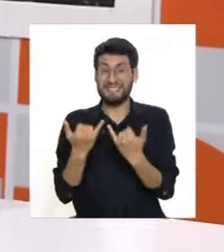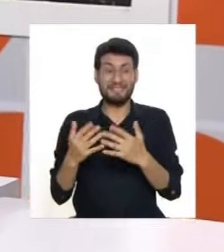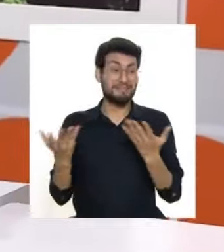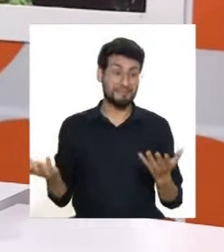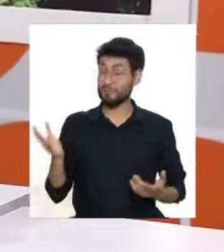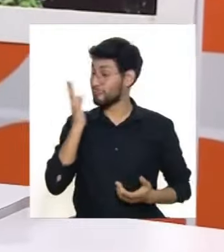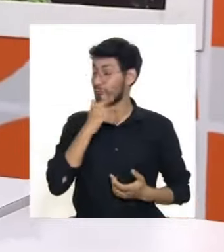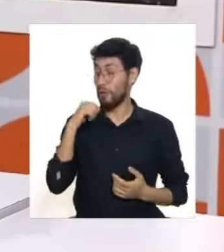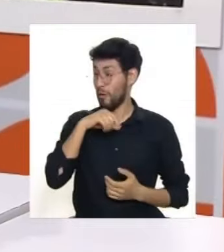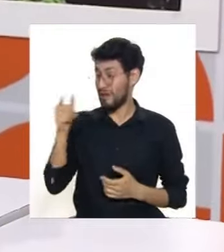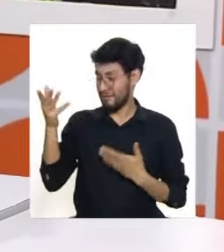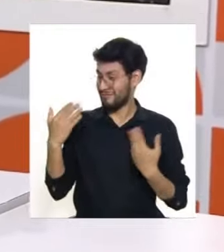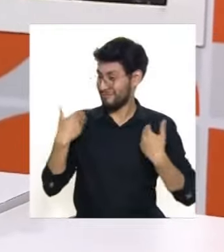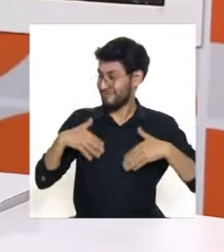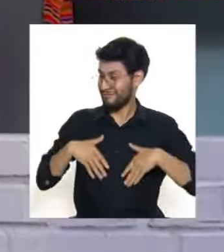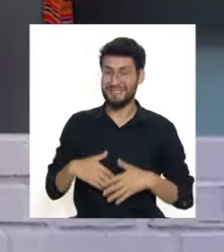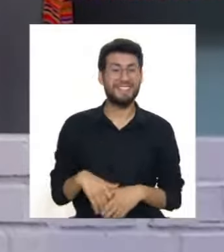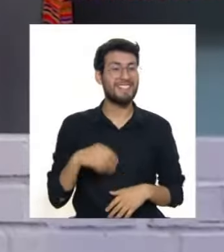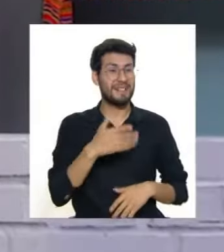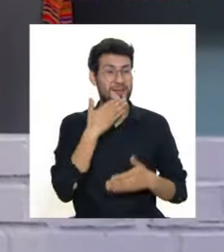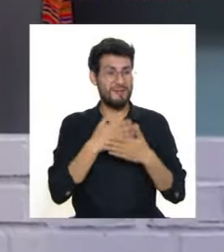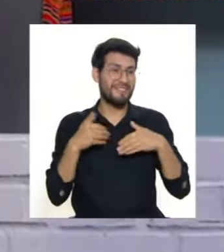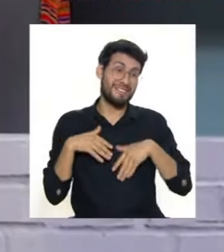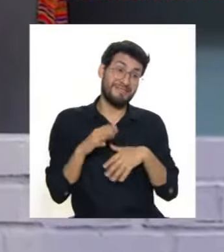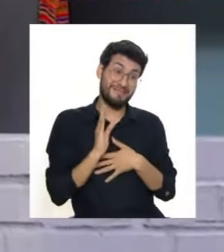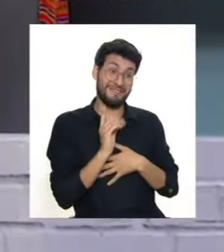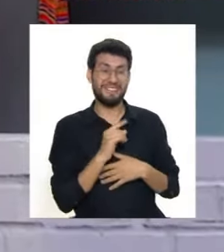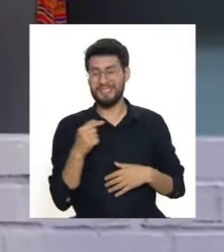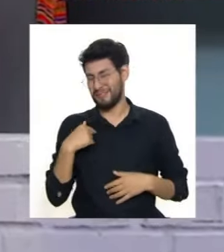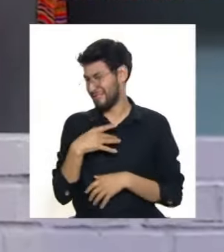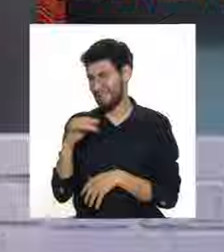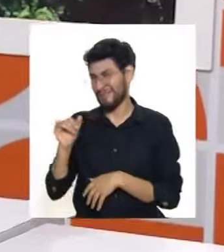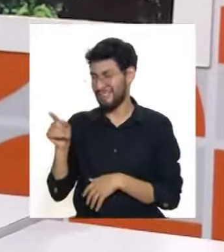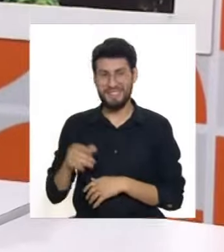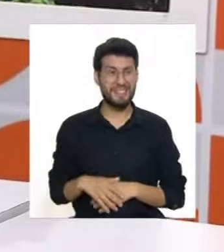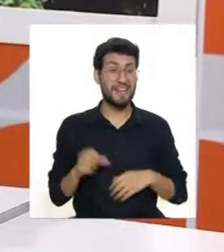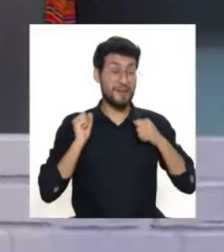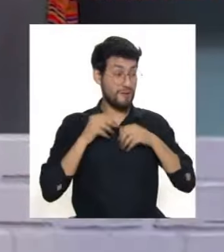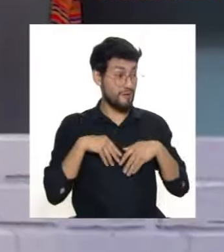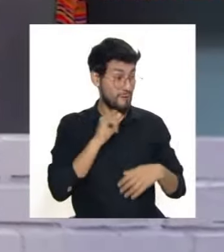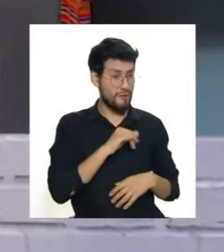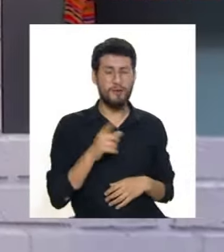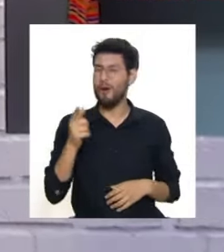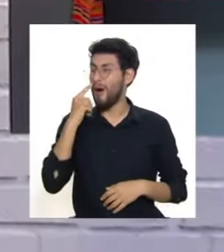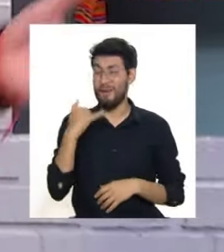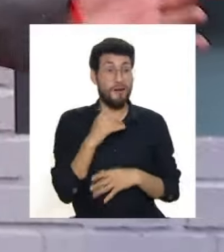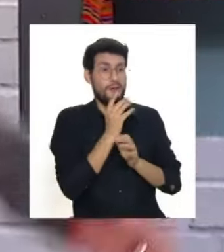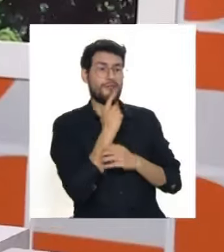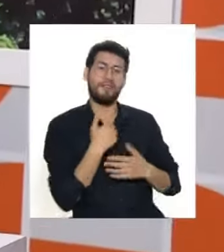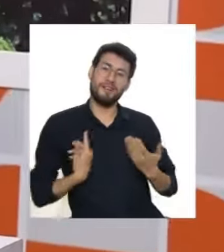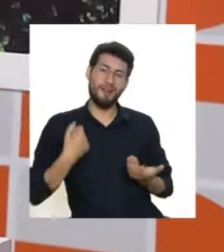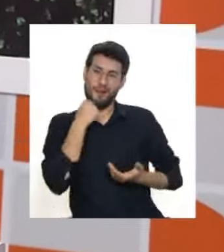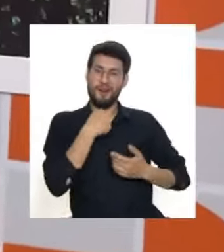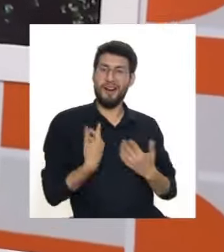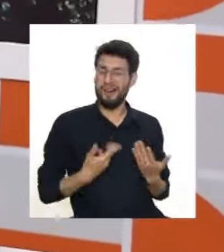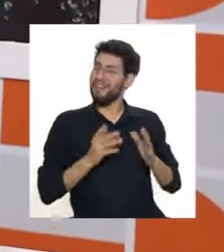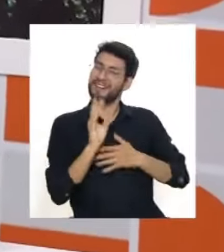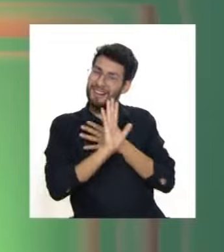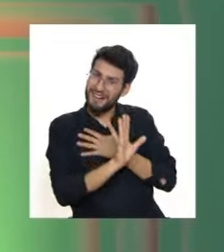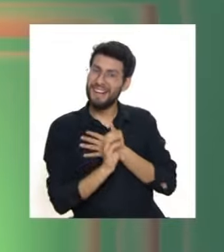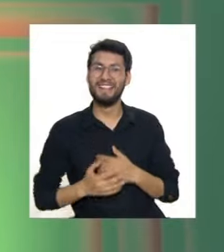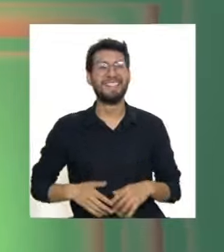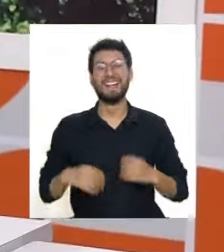Oye, está guapísimo con ese saco. De no verdad. Me sonrojes, ¿ah? Quiero uno así. ¿Un saco así? No, un chico así. No, no.